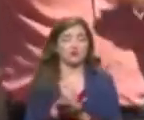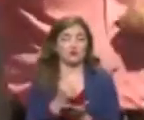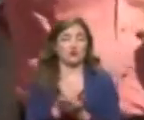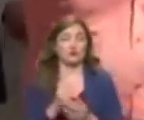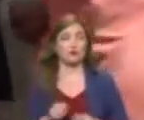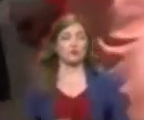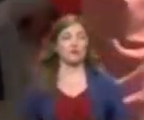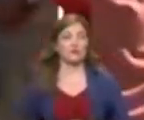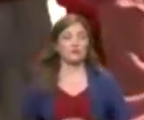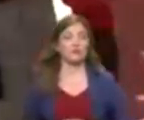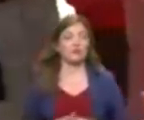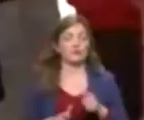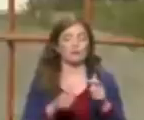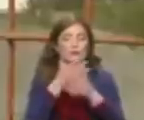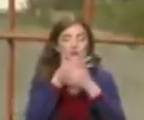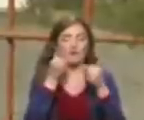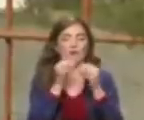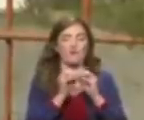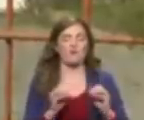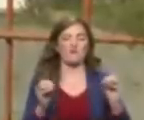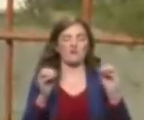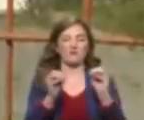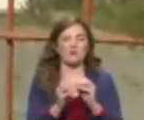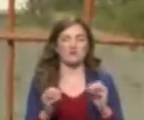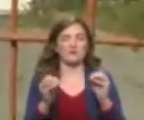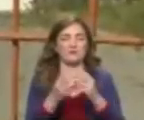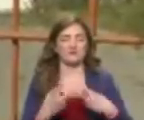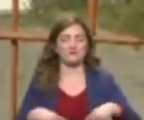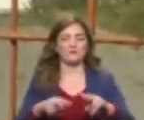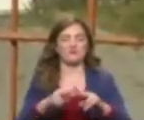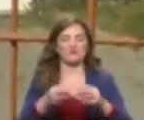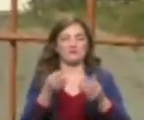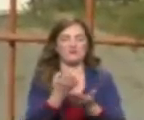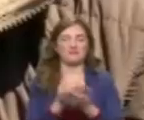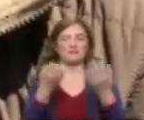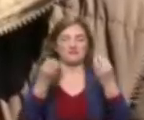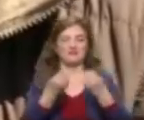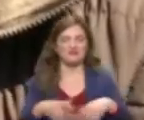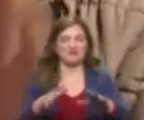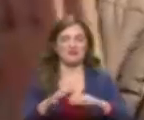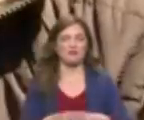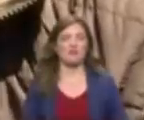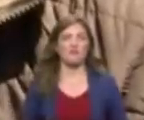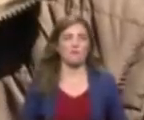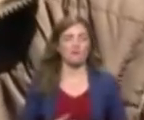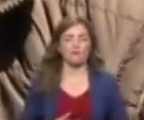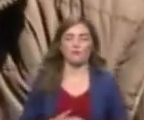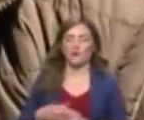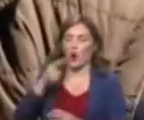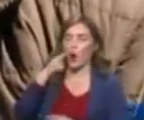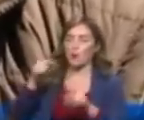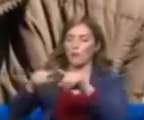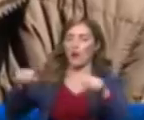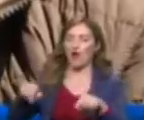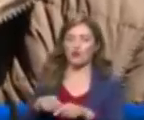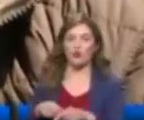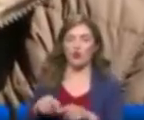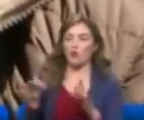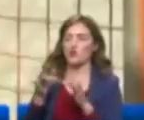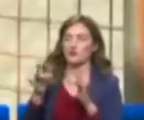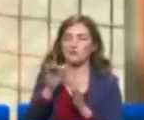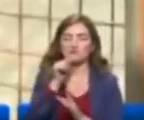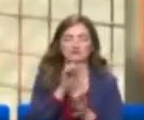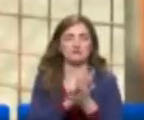número de estafados podría aumentar, así como también el monto del perjuicio económico. El señor ya no tiene el patio y no hay ni con quién